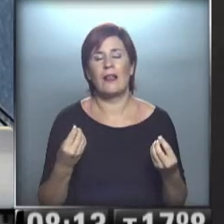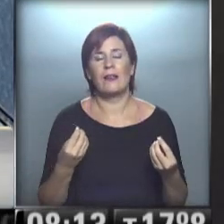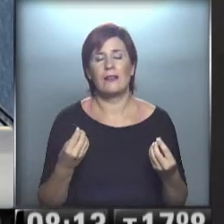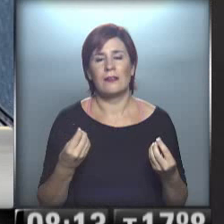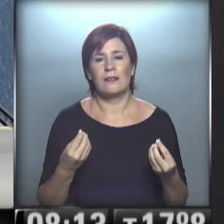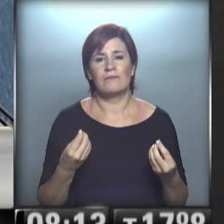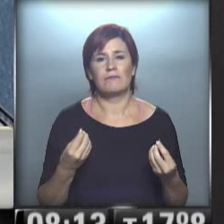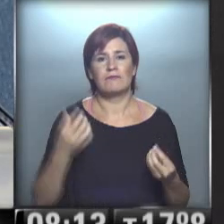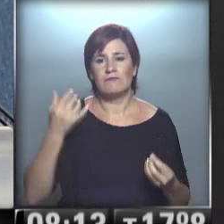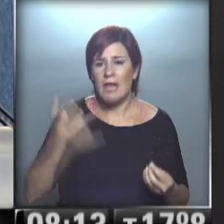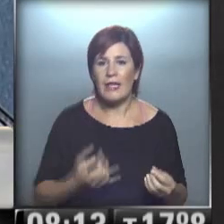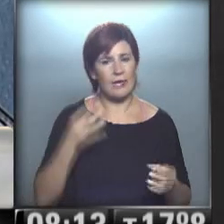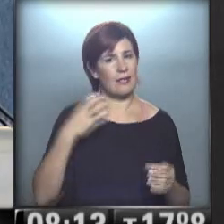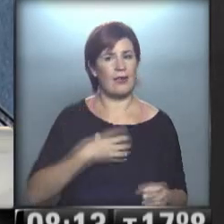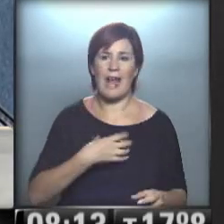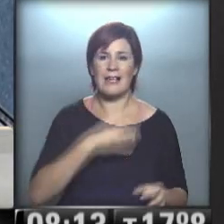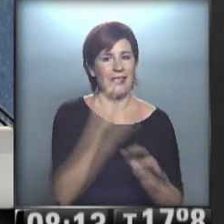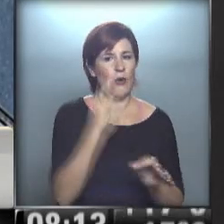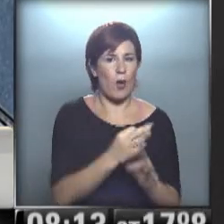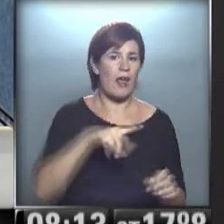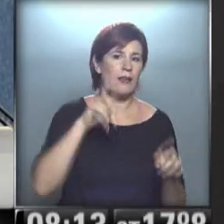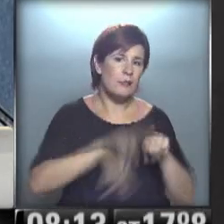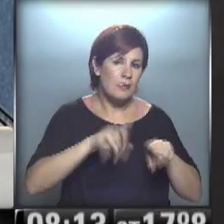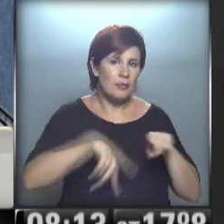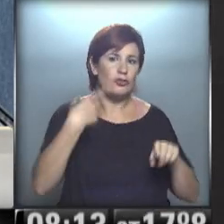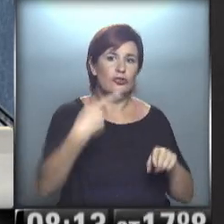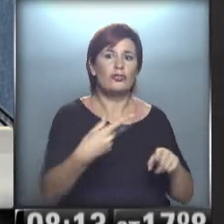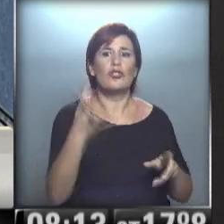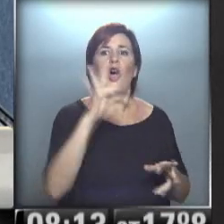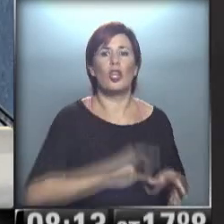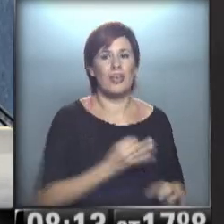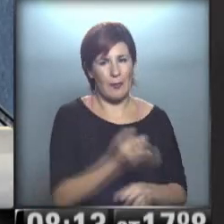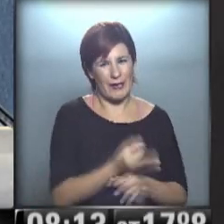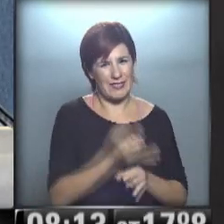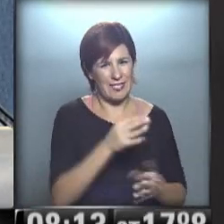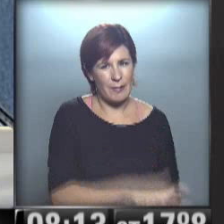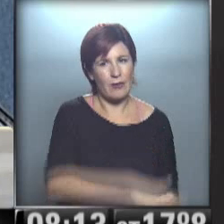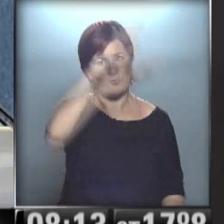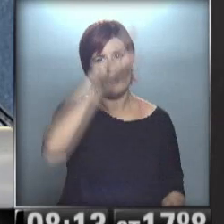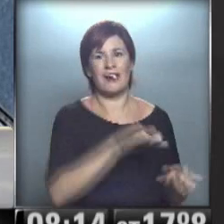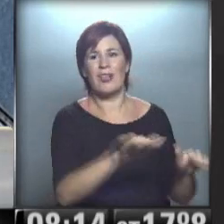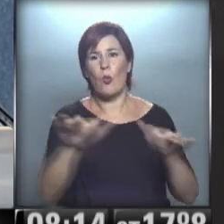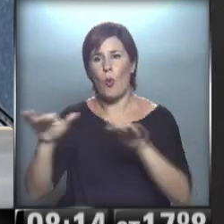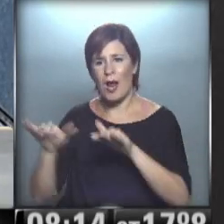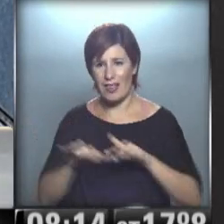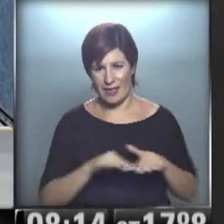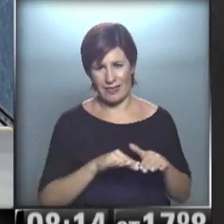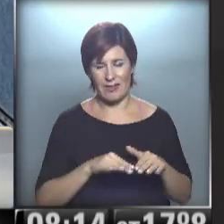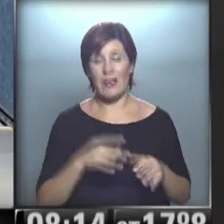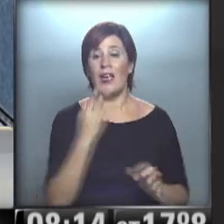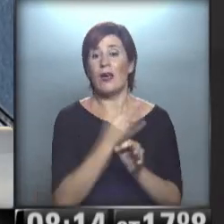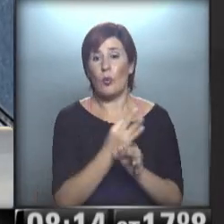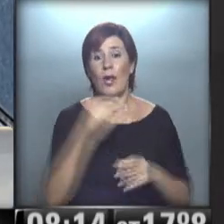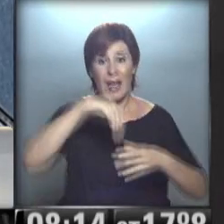existan continuidad en el proceso de formación de nuestros alumnos, porque esa es la base de la equidad. La inclusión social educativa ha